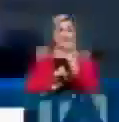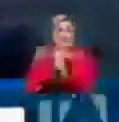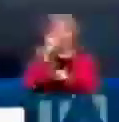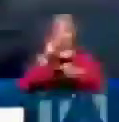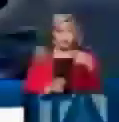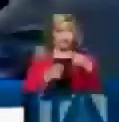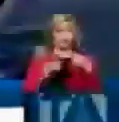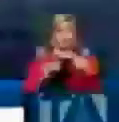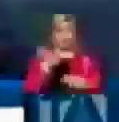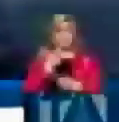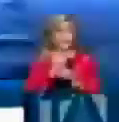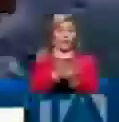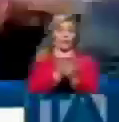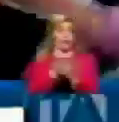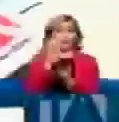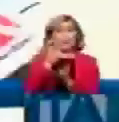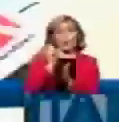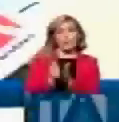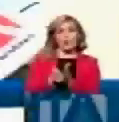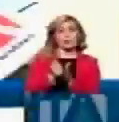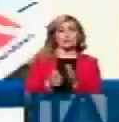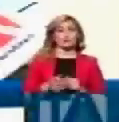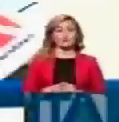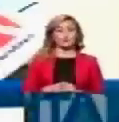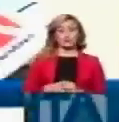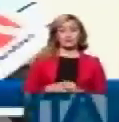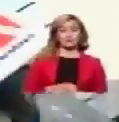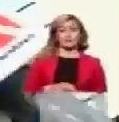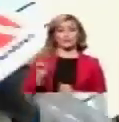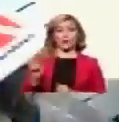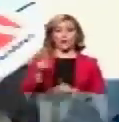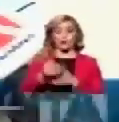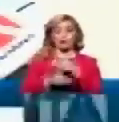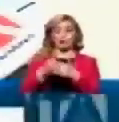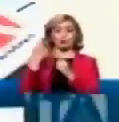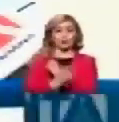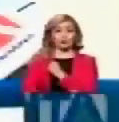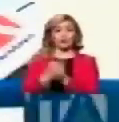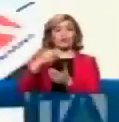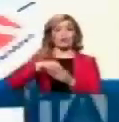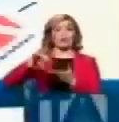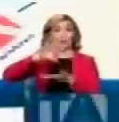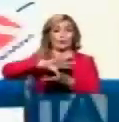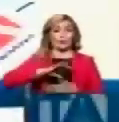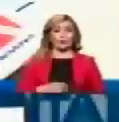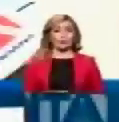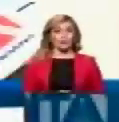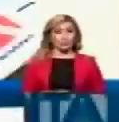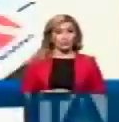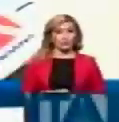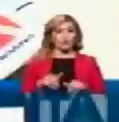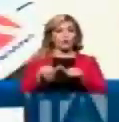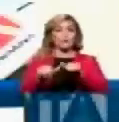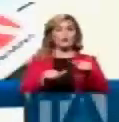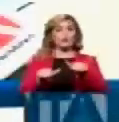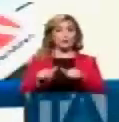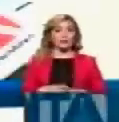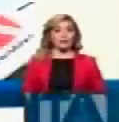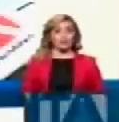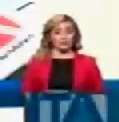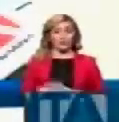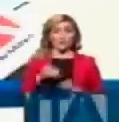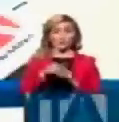internacional, tal como lo ha planteado su defensa. Ella fue sometida a un procedimiento sancionatorio administrativo dentro